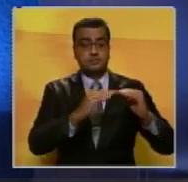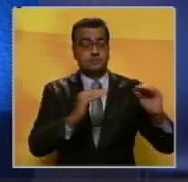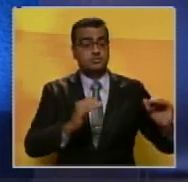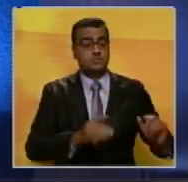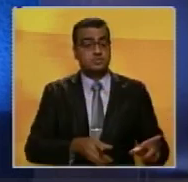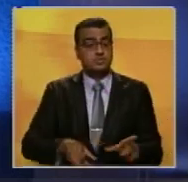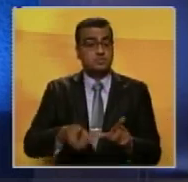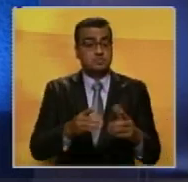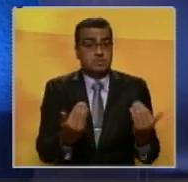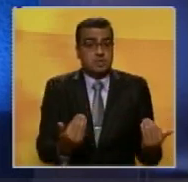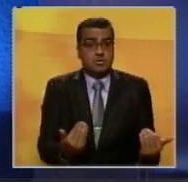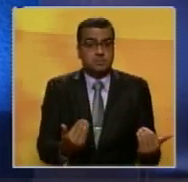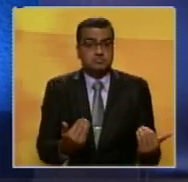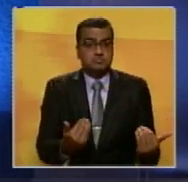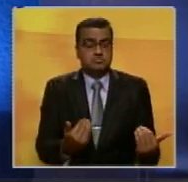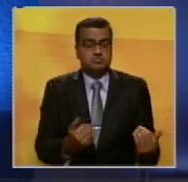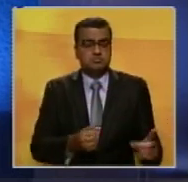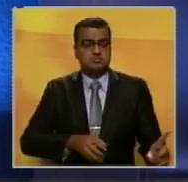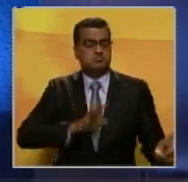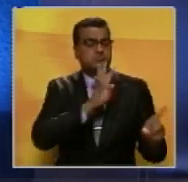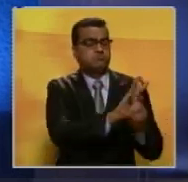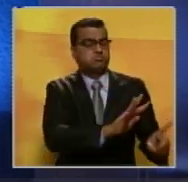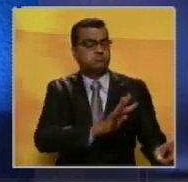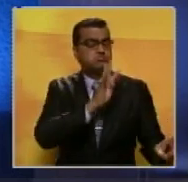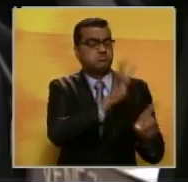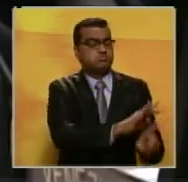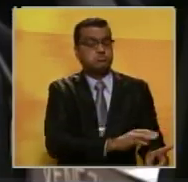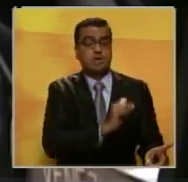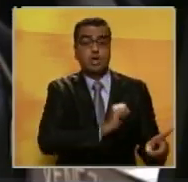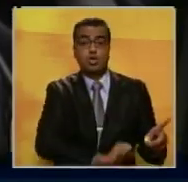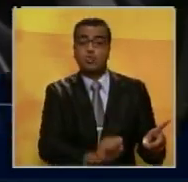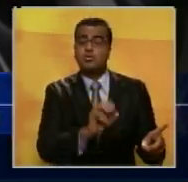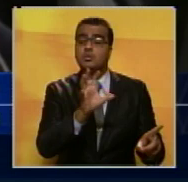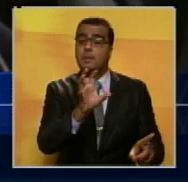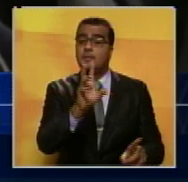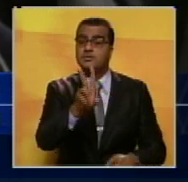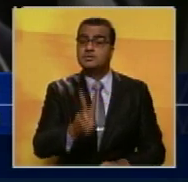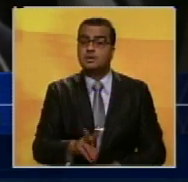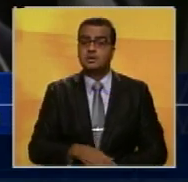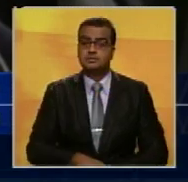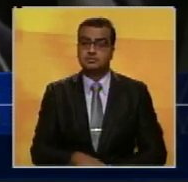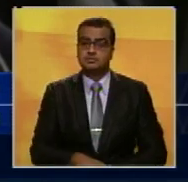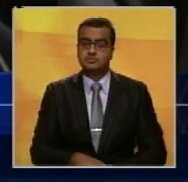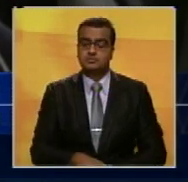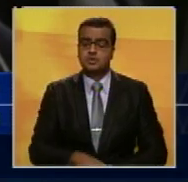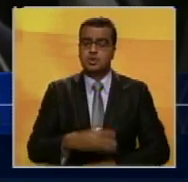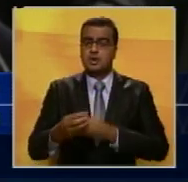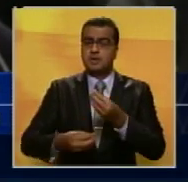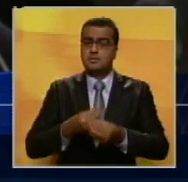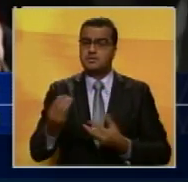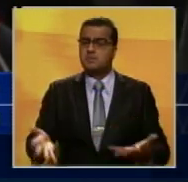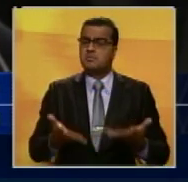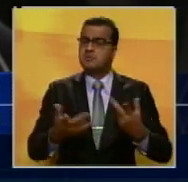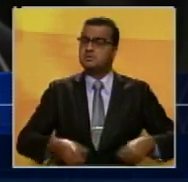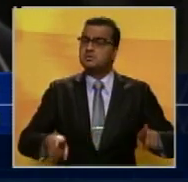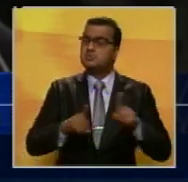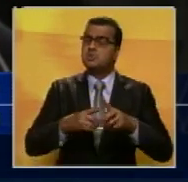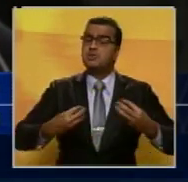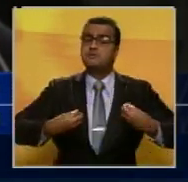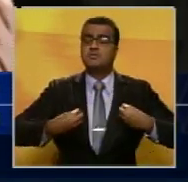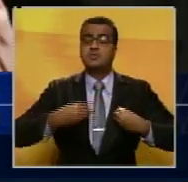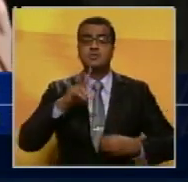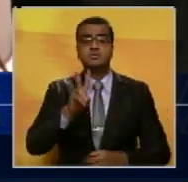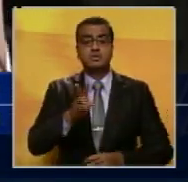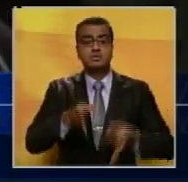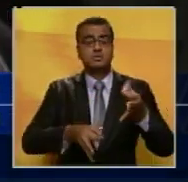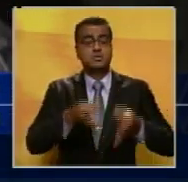regional se convirtió en un arma de agresión contra nuestro país. Moncada señaló que desde el organismo se promueve la situación que vive Venezuela. A